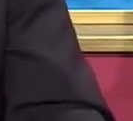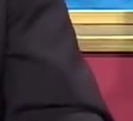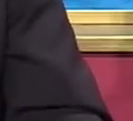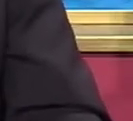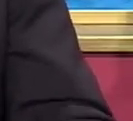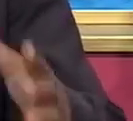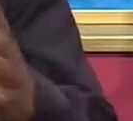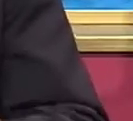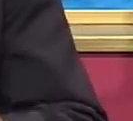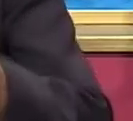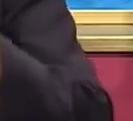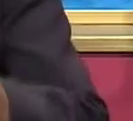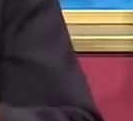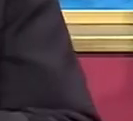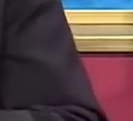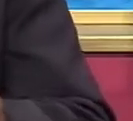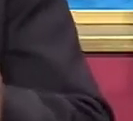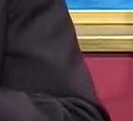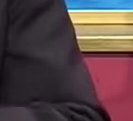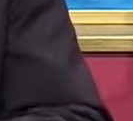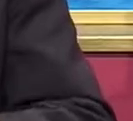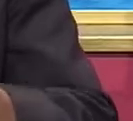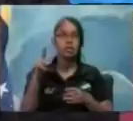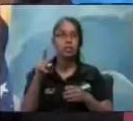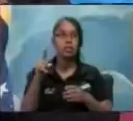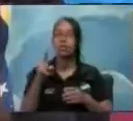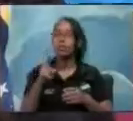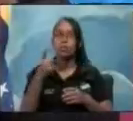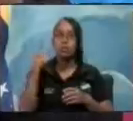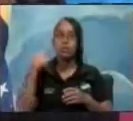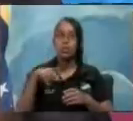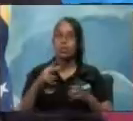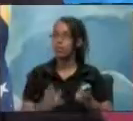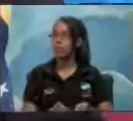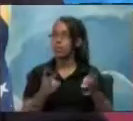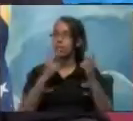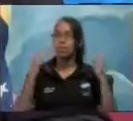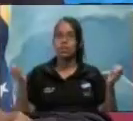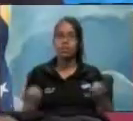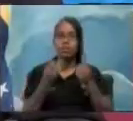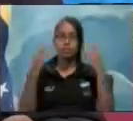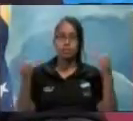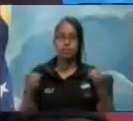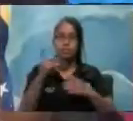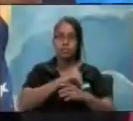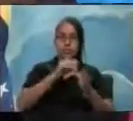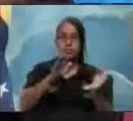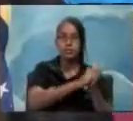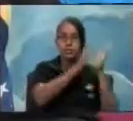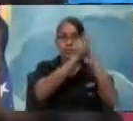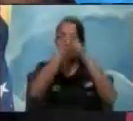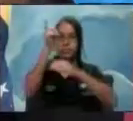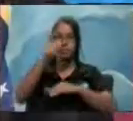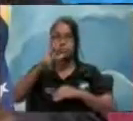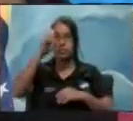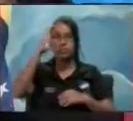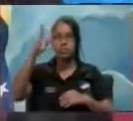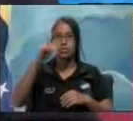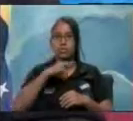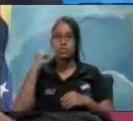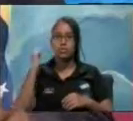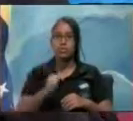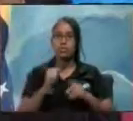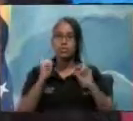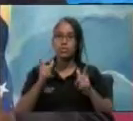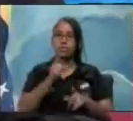es necesario que padeciera por usted y por mí, aleluya, para que tengamos vida y vida en abundancia. Alabado sea Dios. Y mataste al autor de la